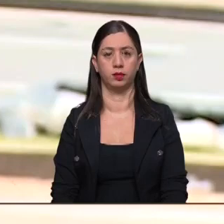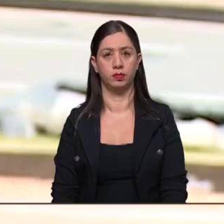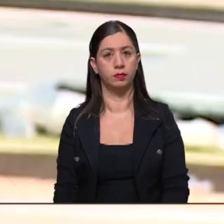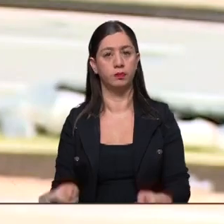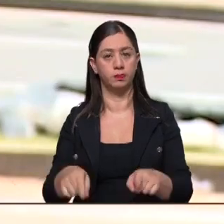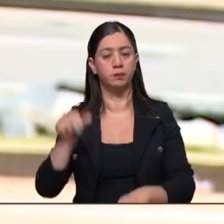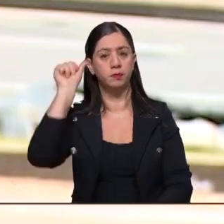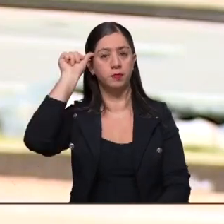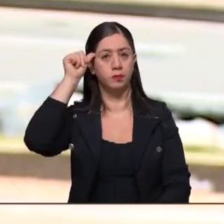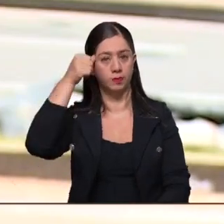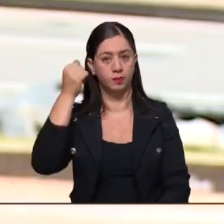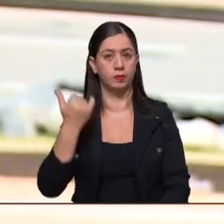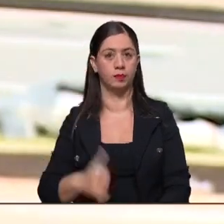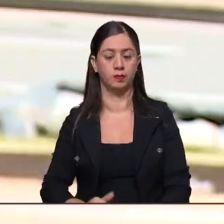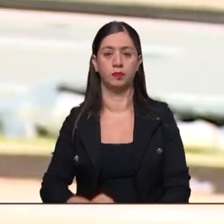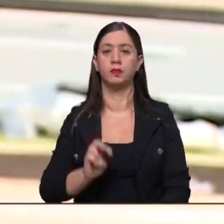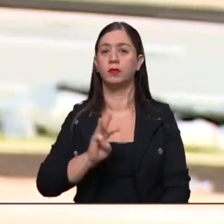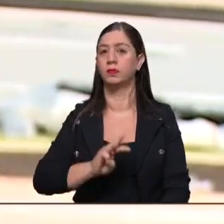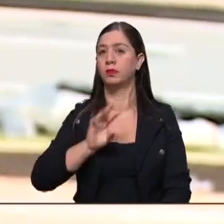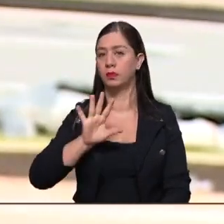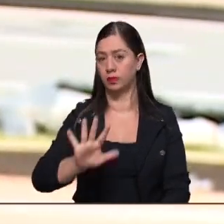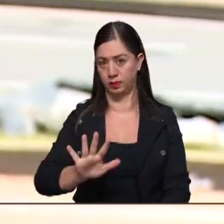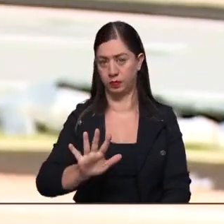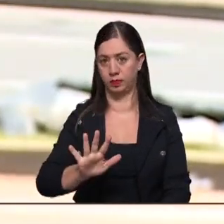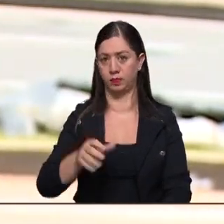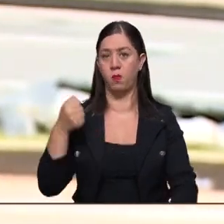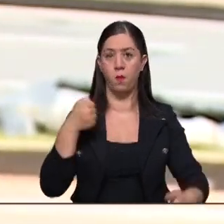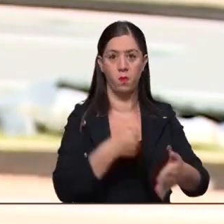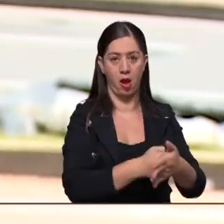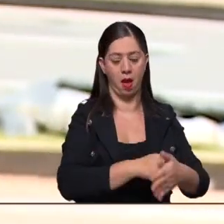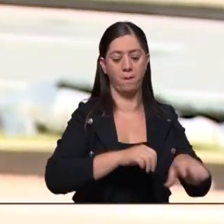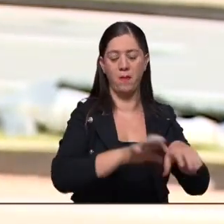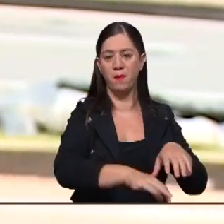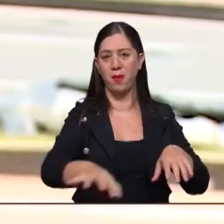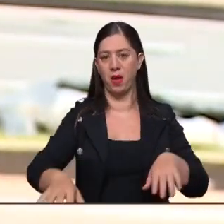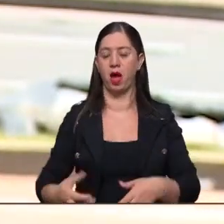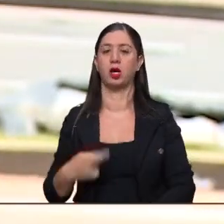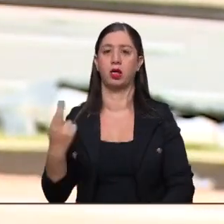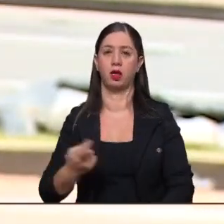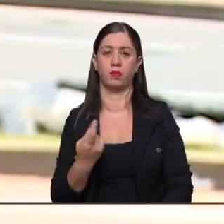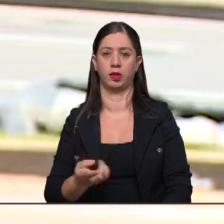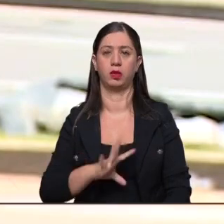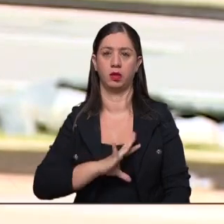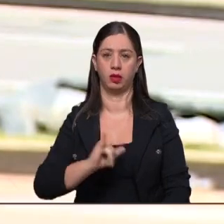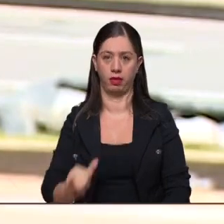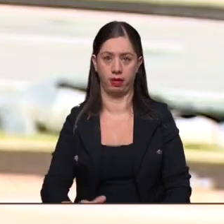que recordar que ya son más de 35 los siniestros viales ocurridos en la capital